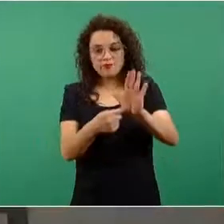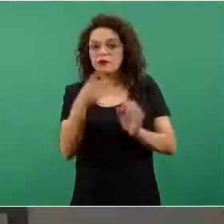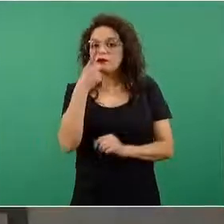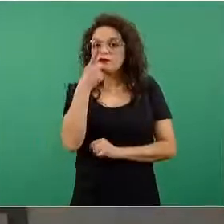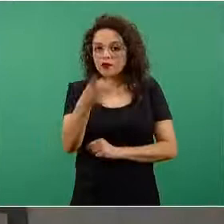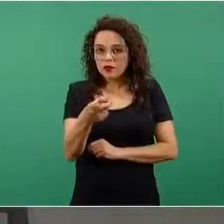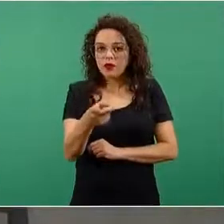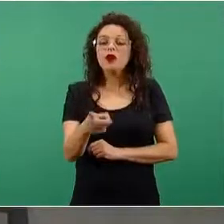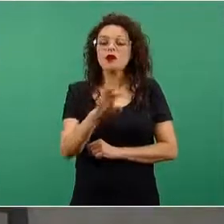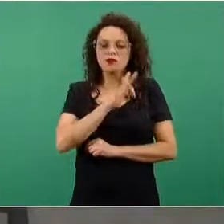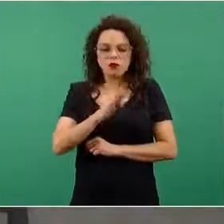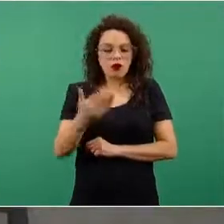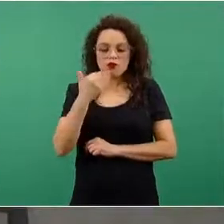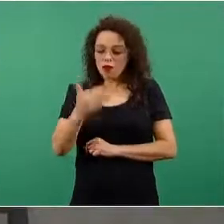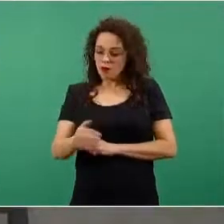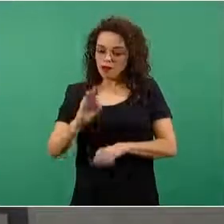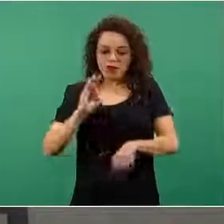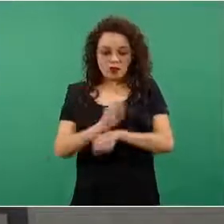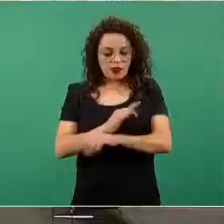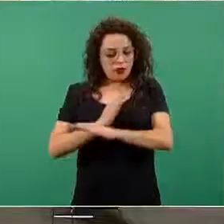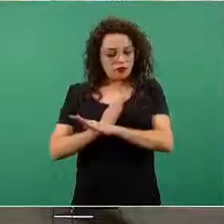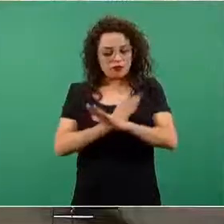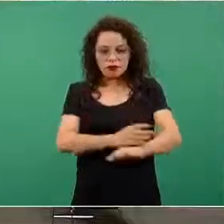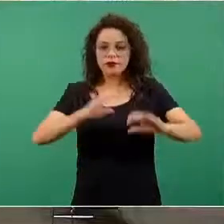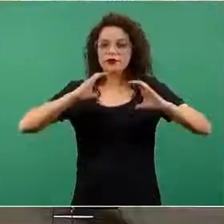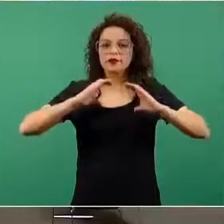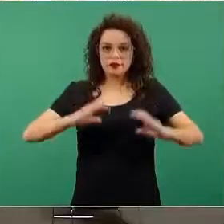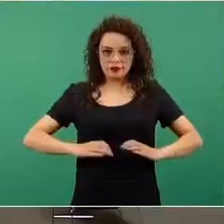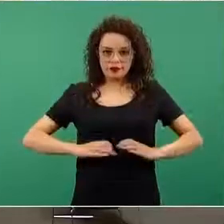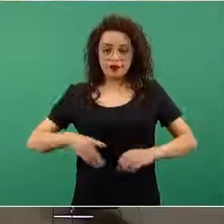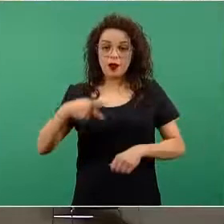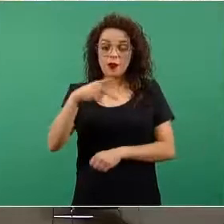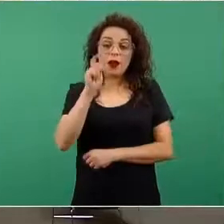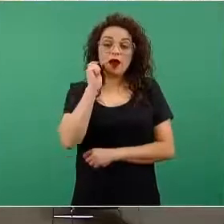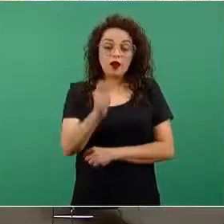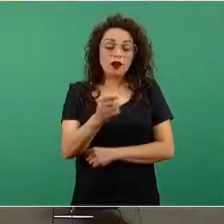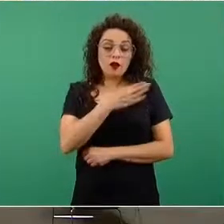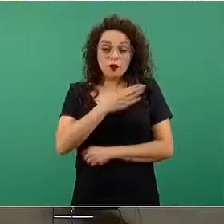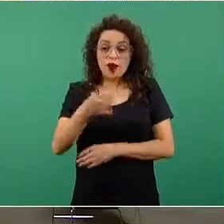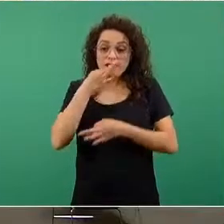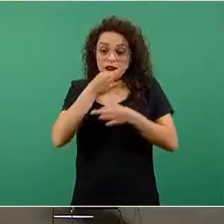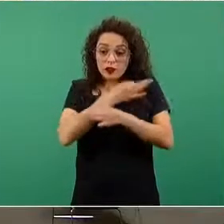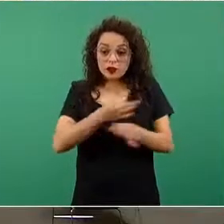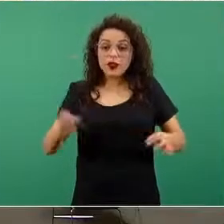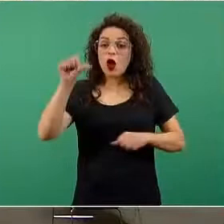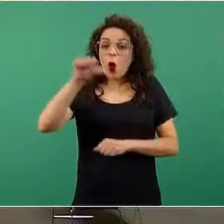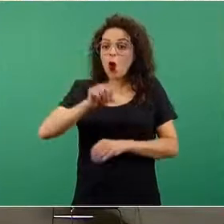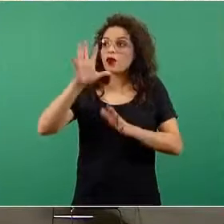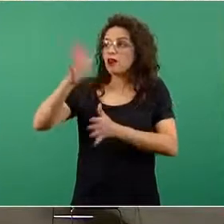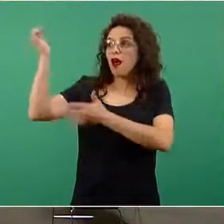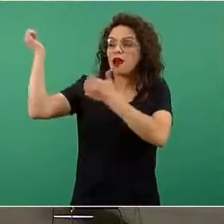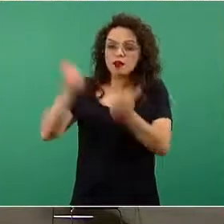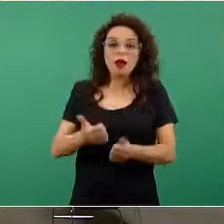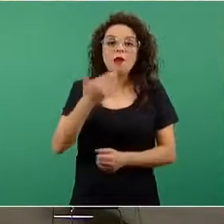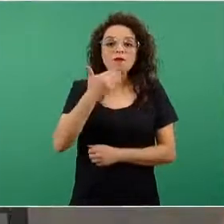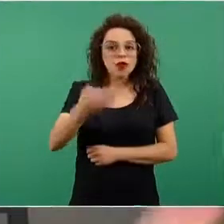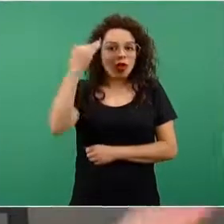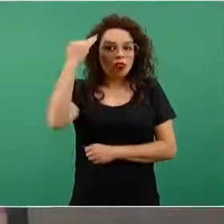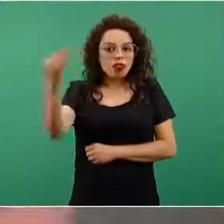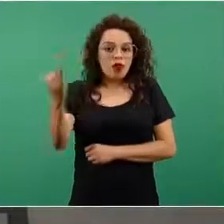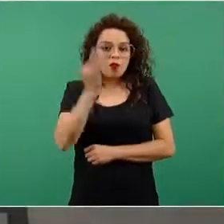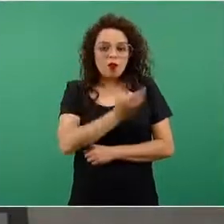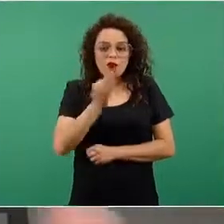la respuesta inmune que se busca. Pero la buena noticia es, hoy llegaron a muy buen tiempo y serán administradas en los próximos